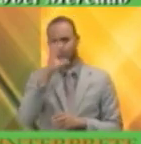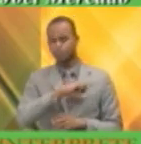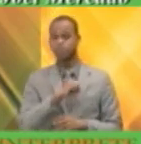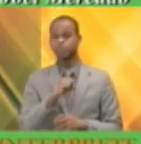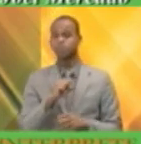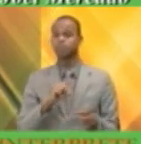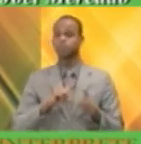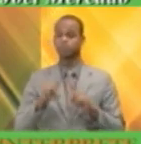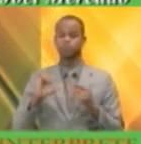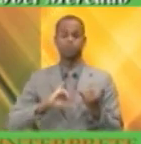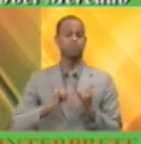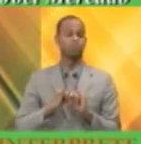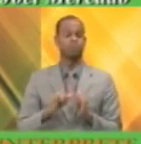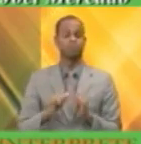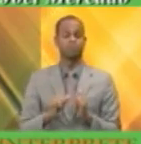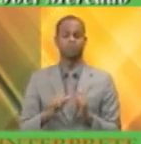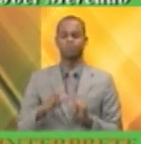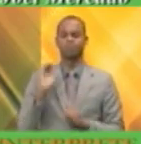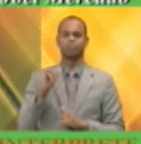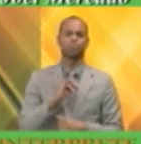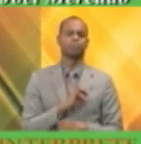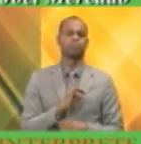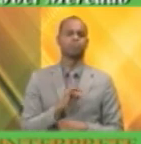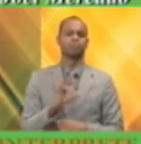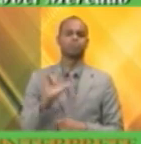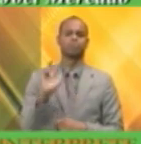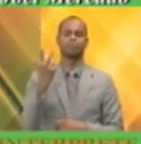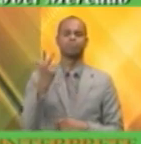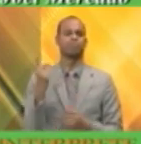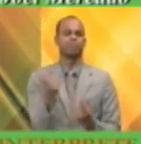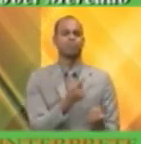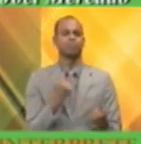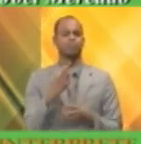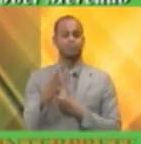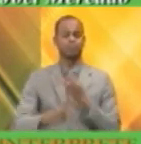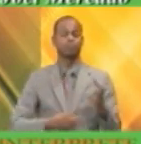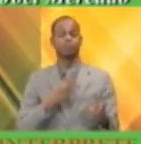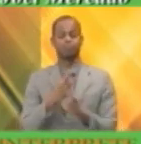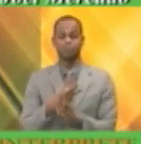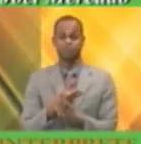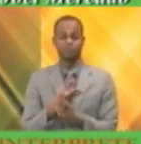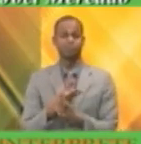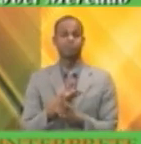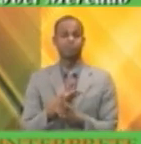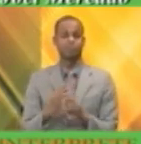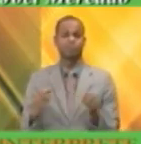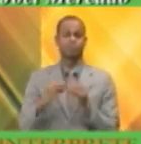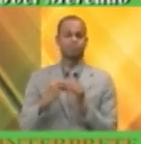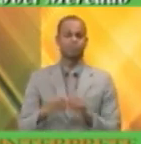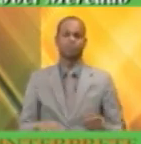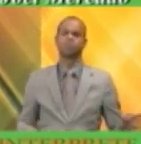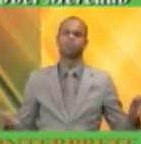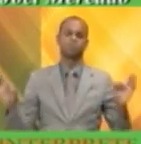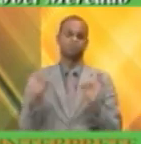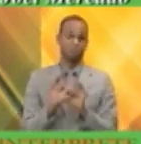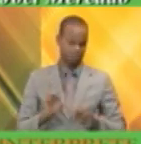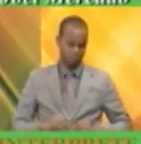Pero los Juegos Paralímpicos es el tercer evento mundial de más